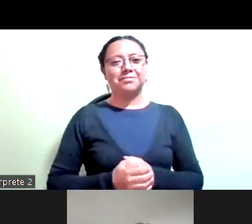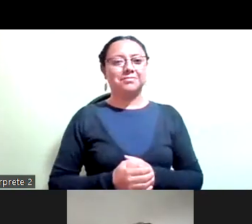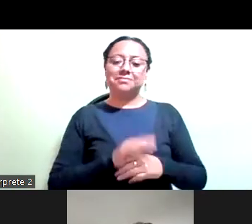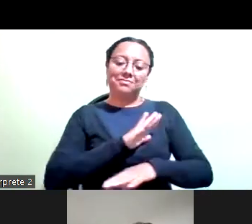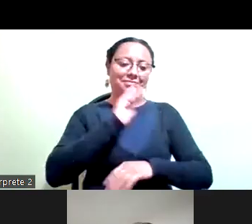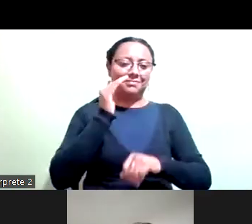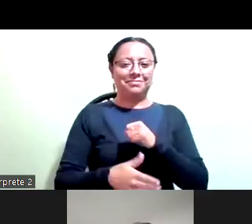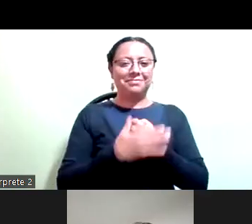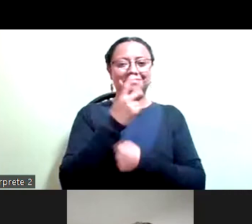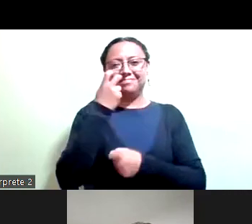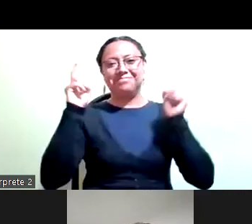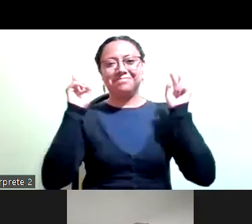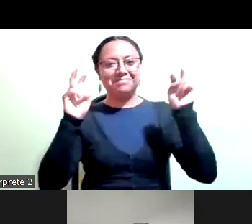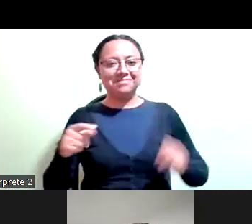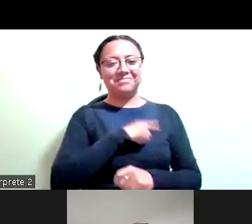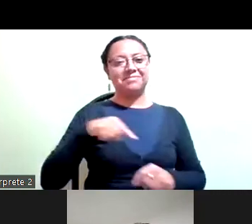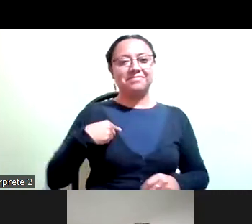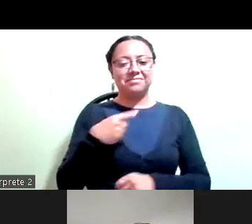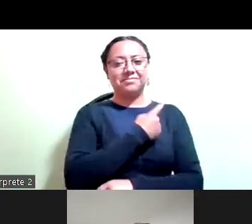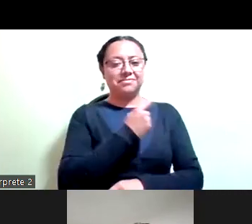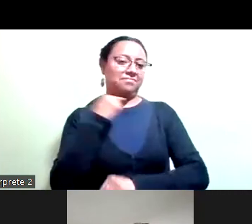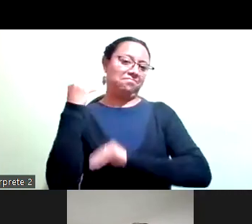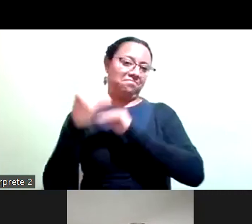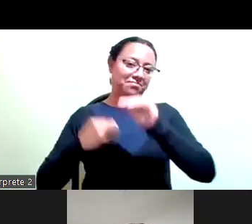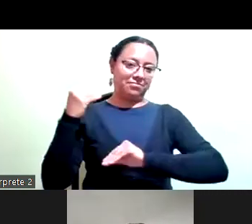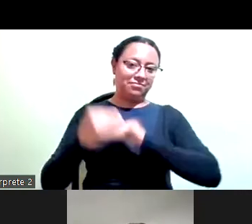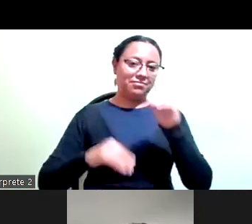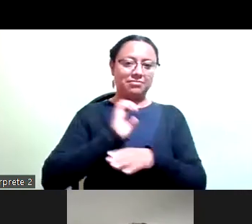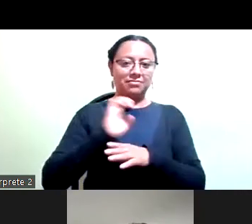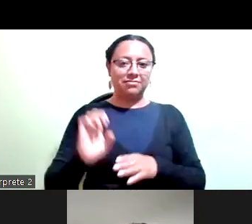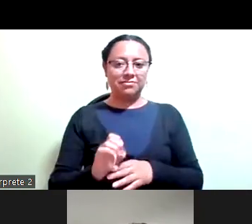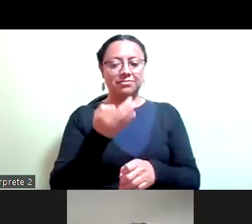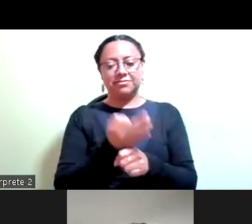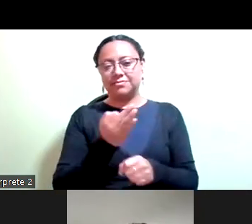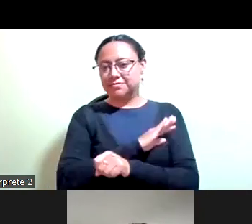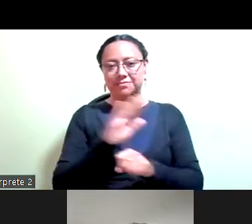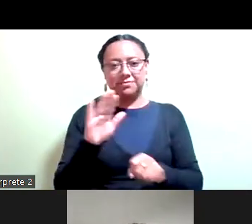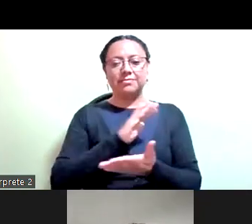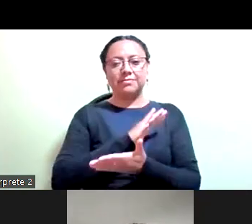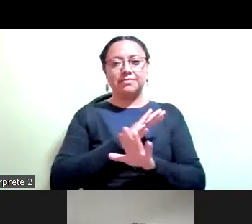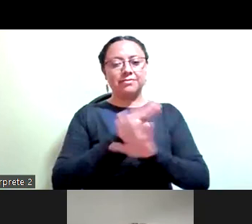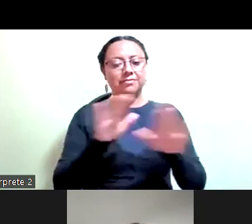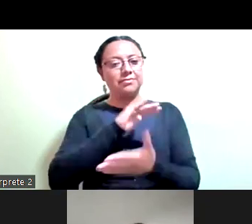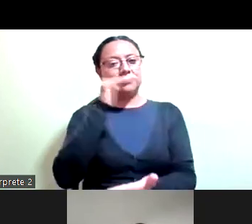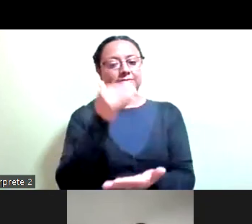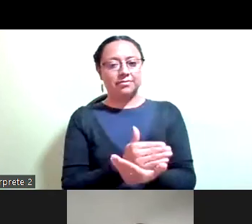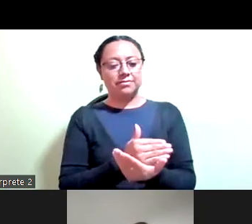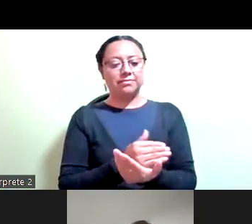tema y pues con esto doy por terminada esta